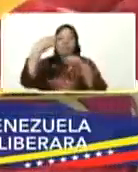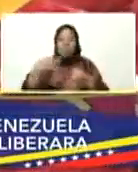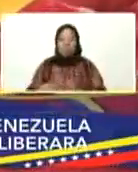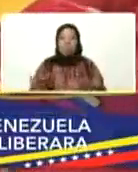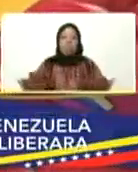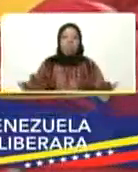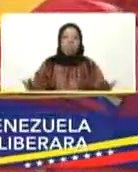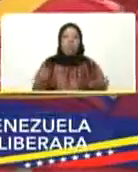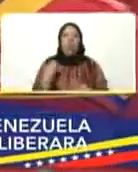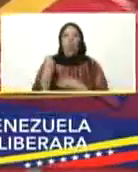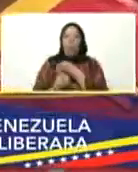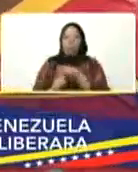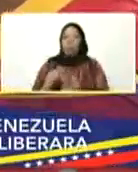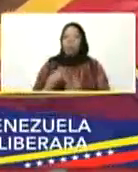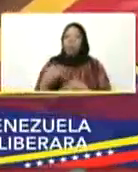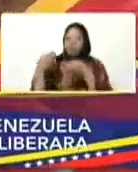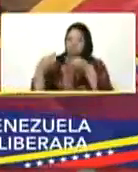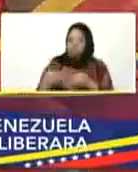Como sucedió.